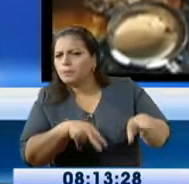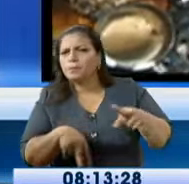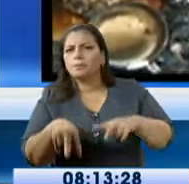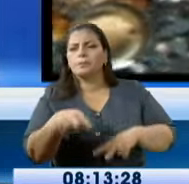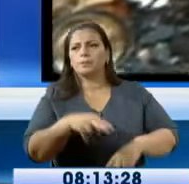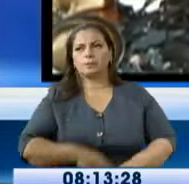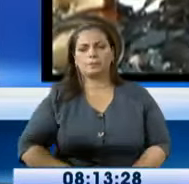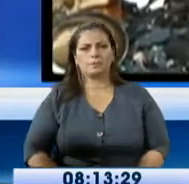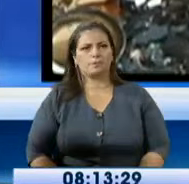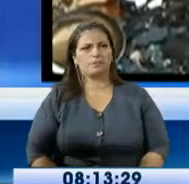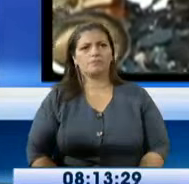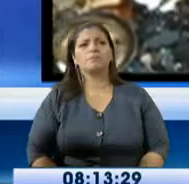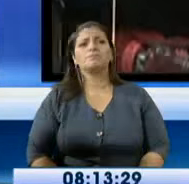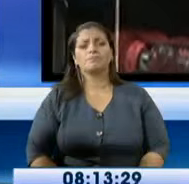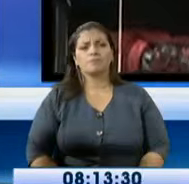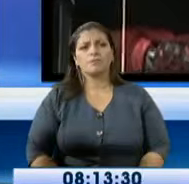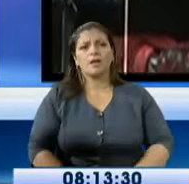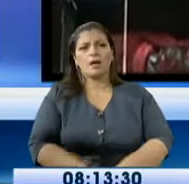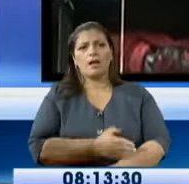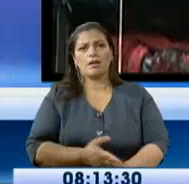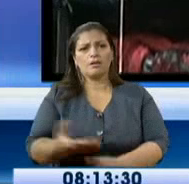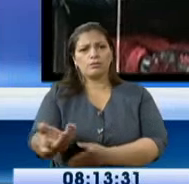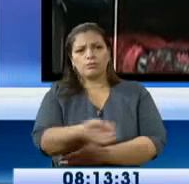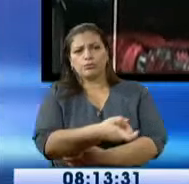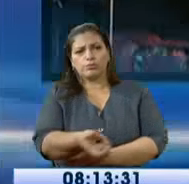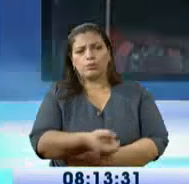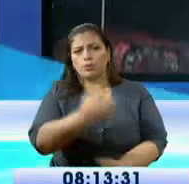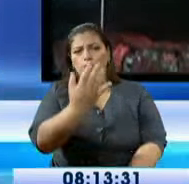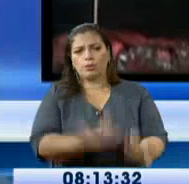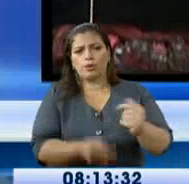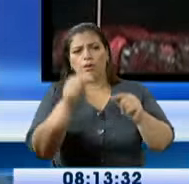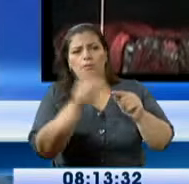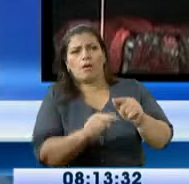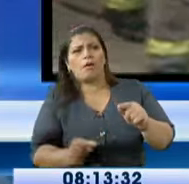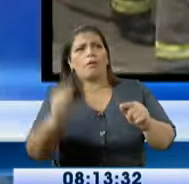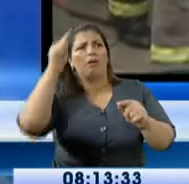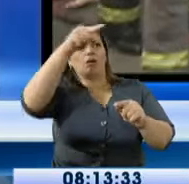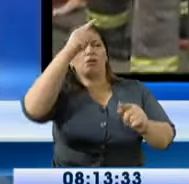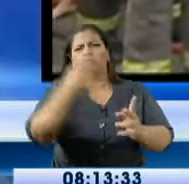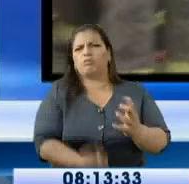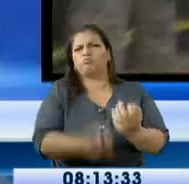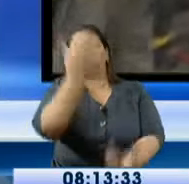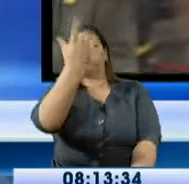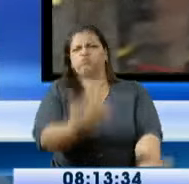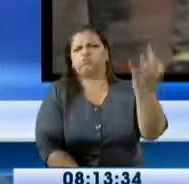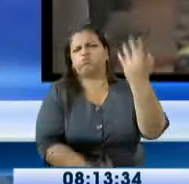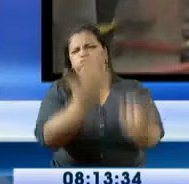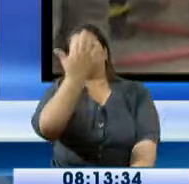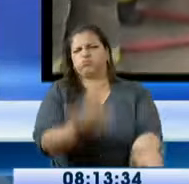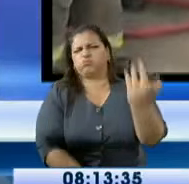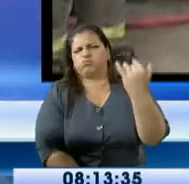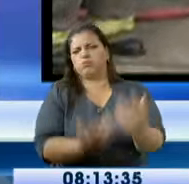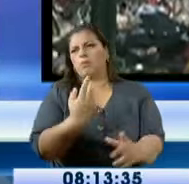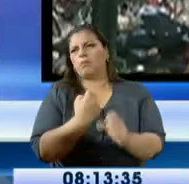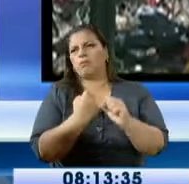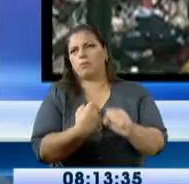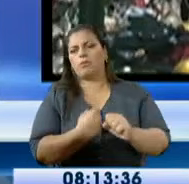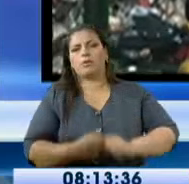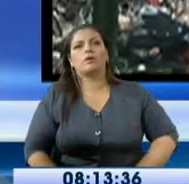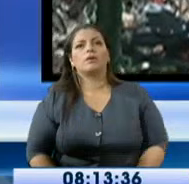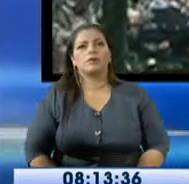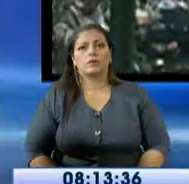estos encontraron prendidos la planta baja y la planta alta, donde que los vecinos, los moradores con la policía